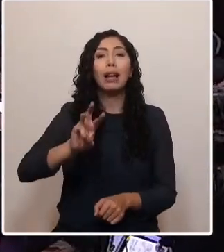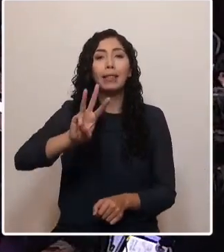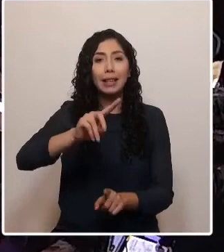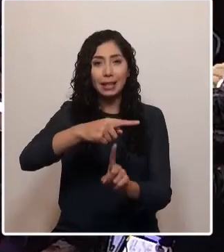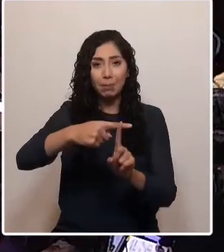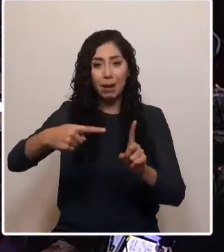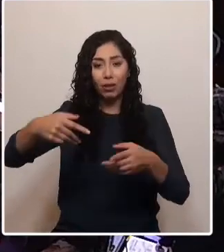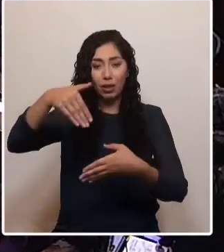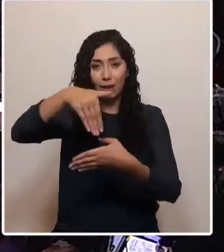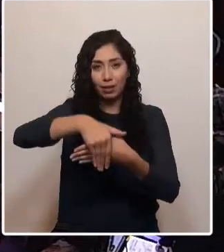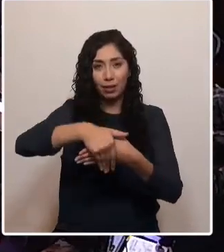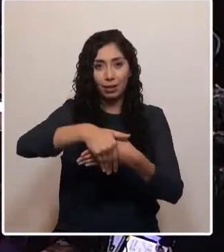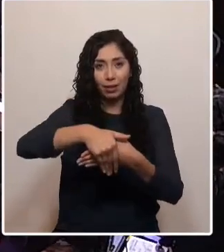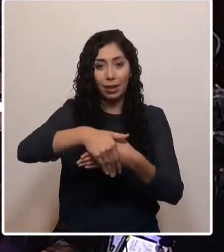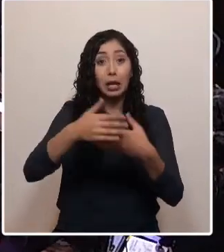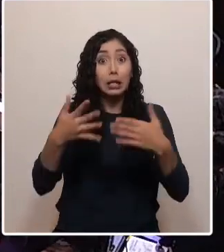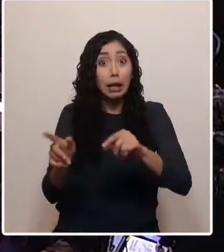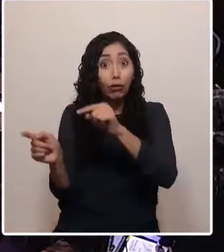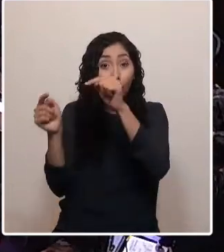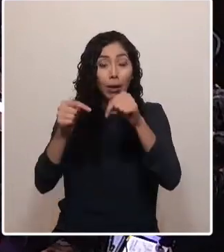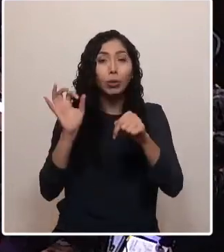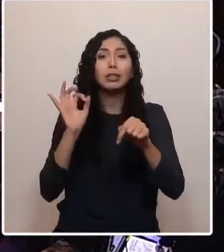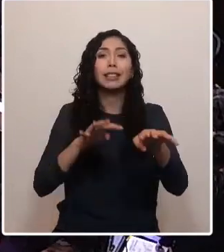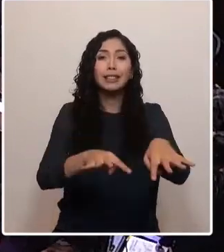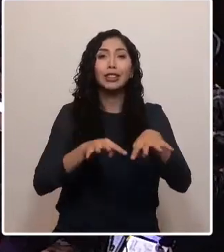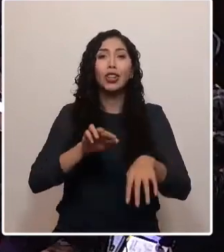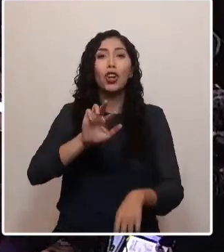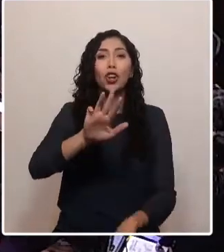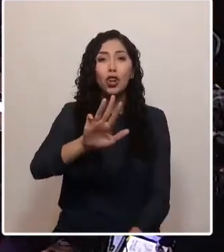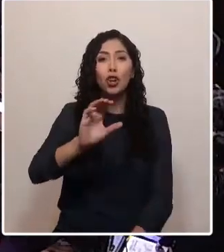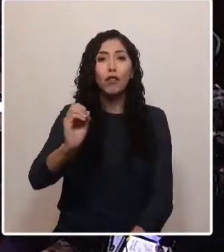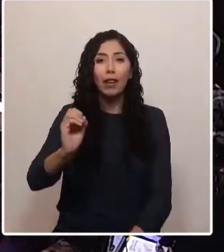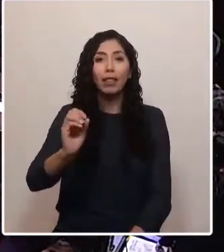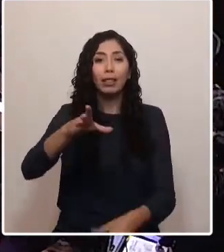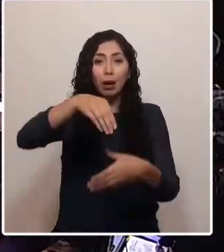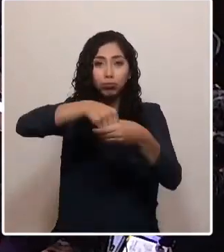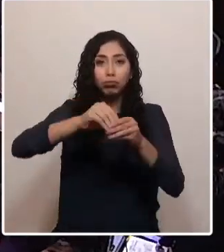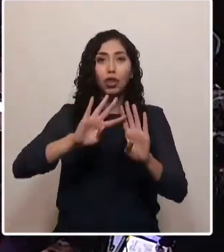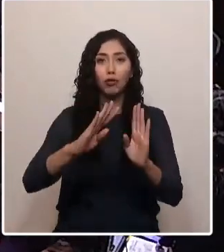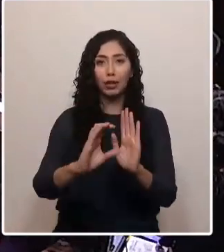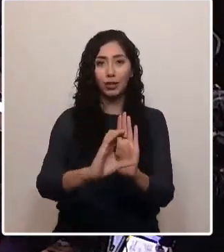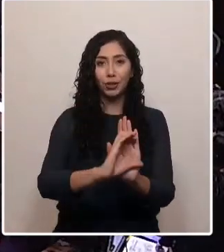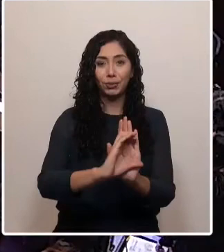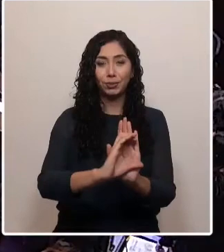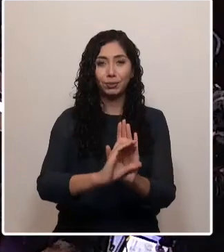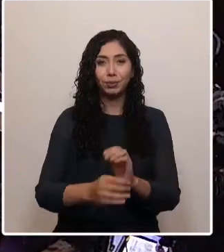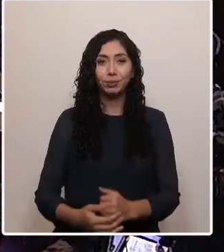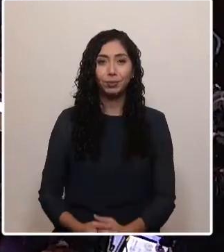minutos. Ya volvemos con la sesión 90 de plenario de la Convención Constitucional.